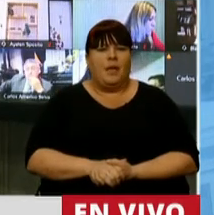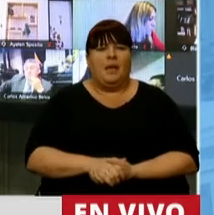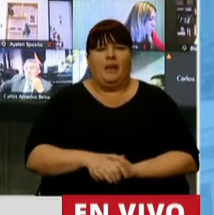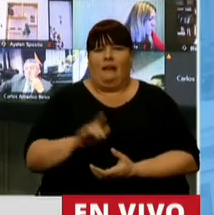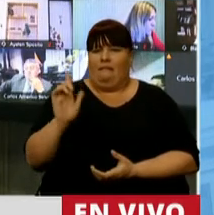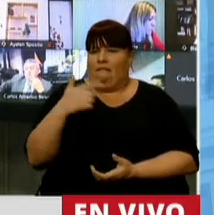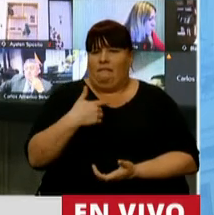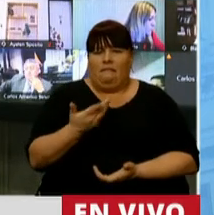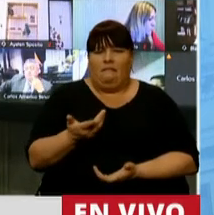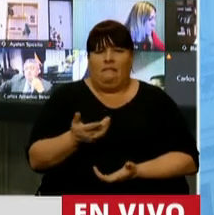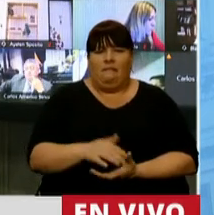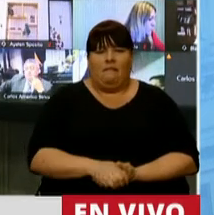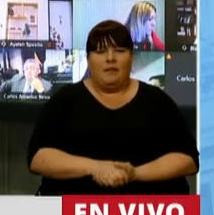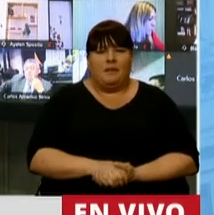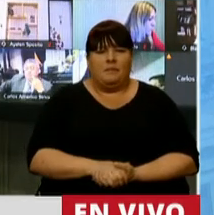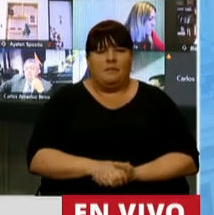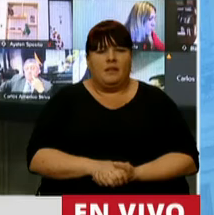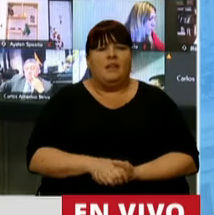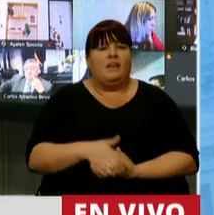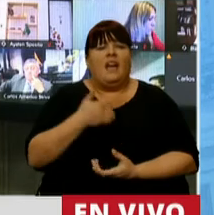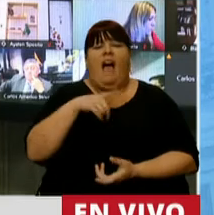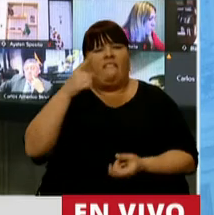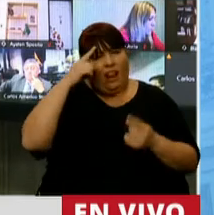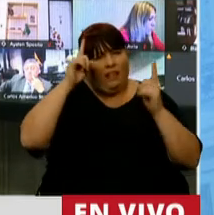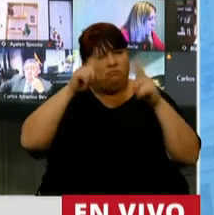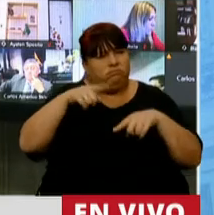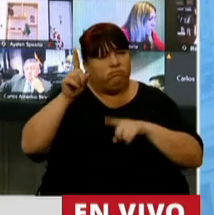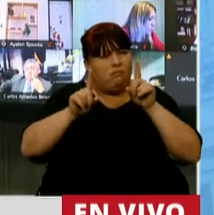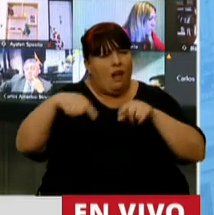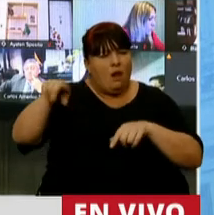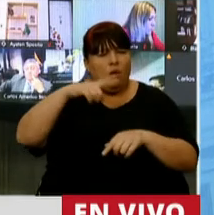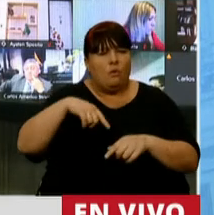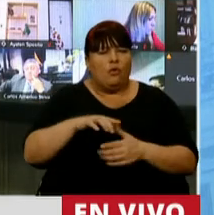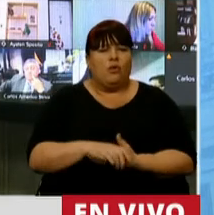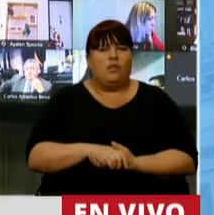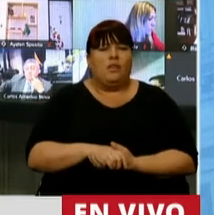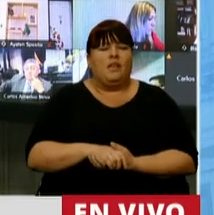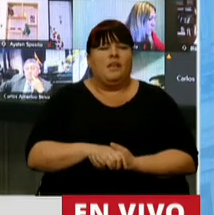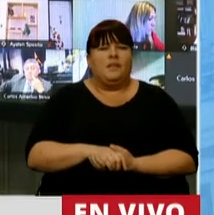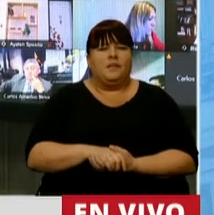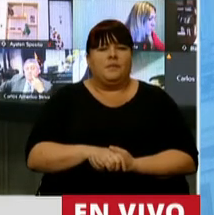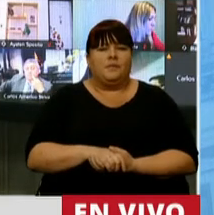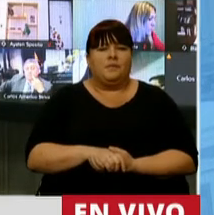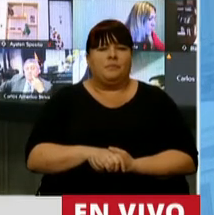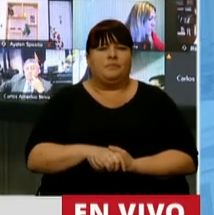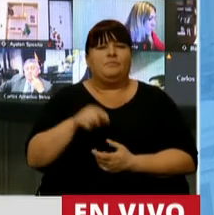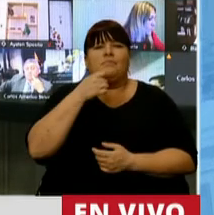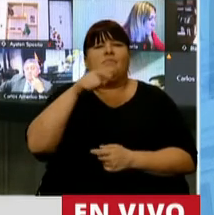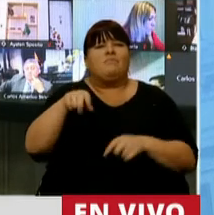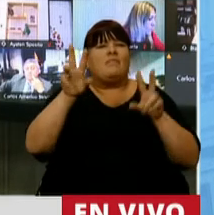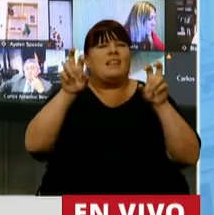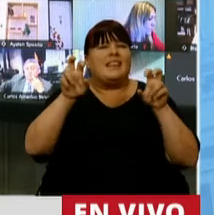Parece mentira y pasa a ser irracional cuando no se pone a este